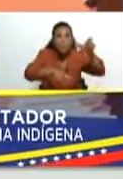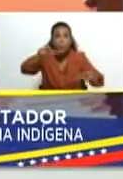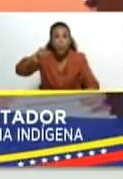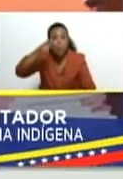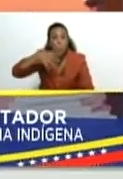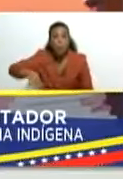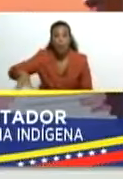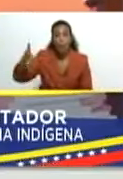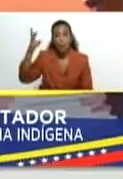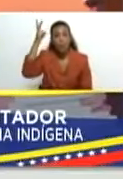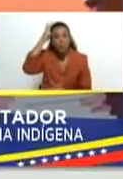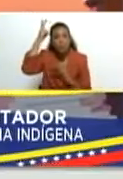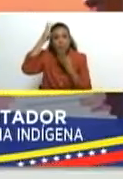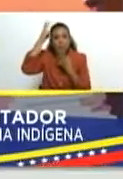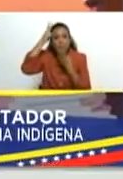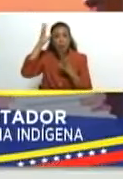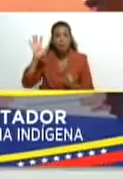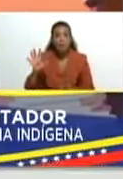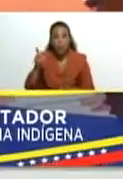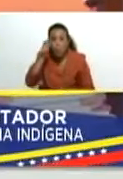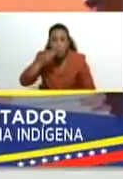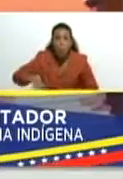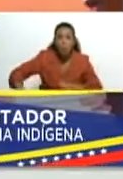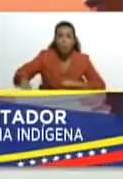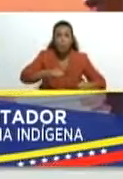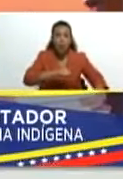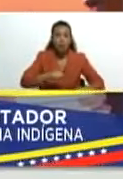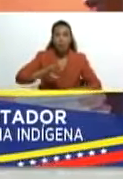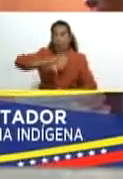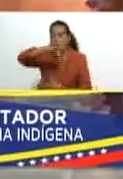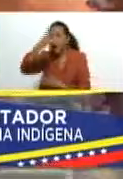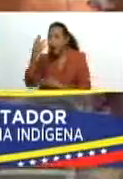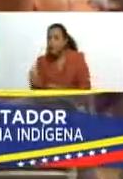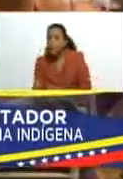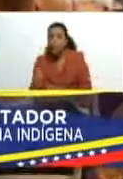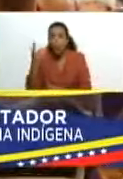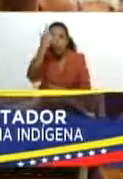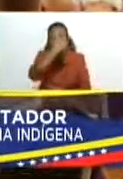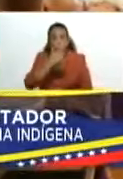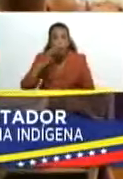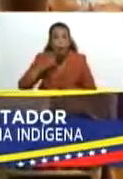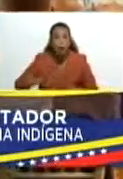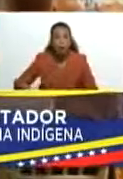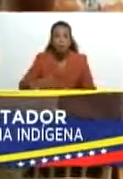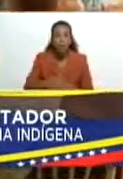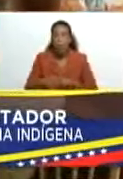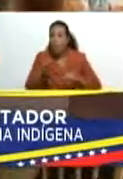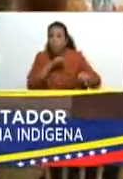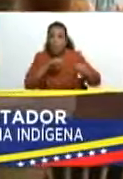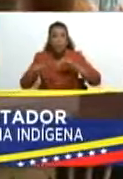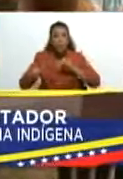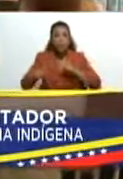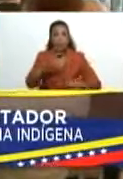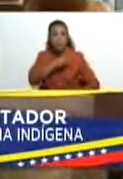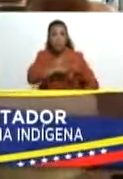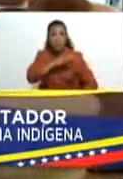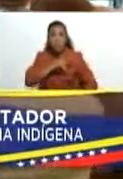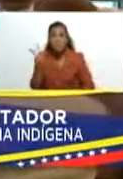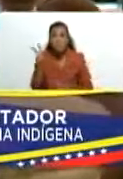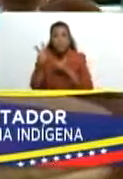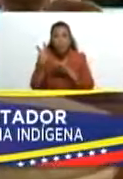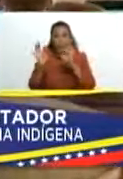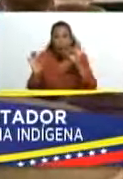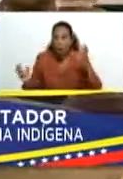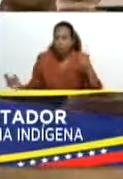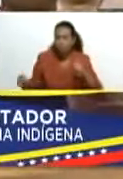pueblos indígenas, el poderoso movimiento afrovenezolano y de Cumbé, los poderosos movimientos sociales venezolanos,